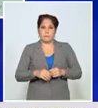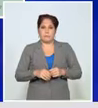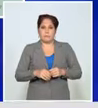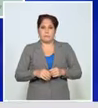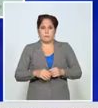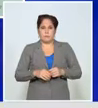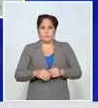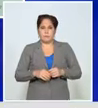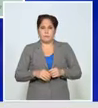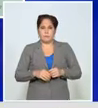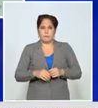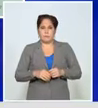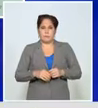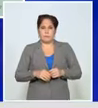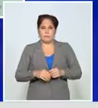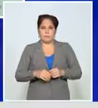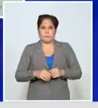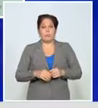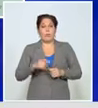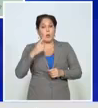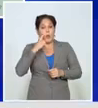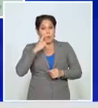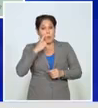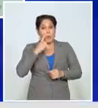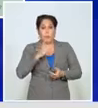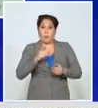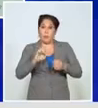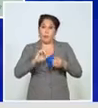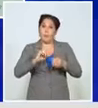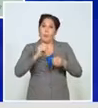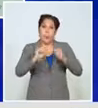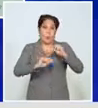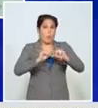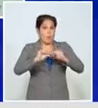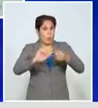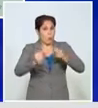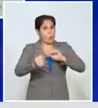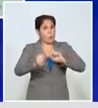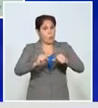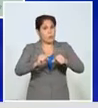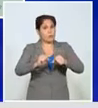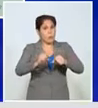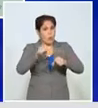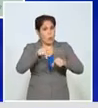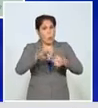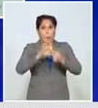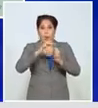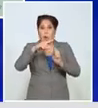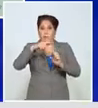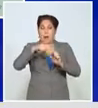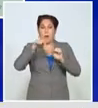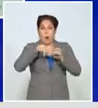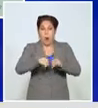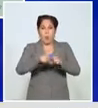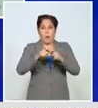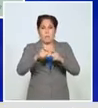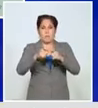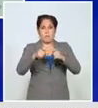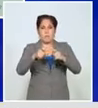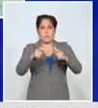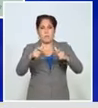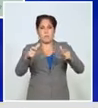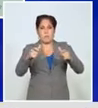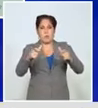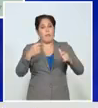oriental. Ahí hemos visto que ellos lo fueron controlando y Guantánamo todavía con un